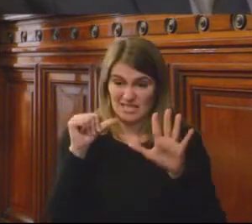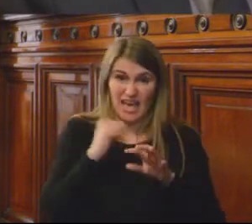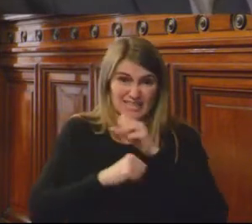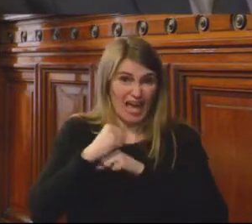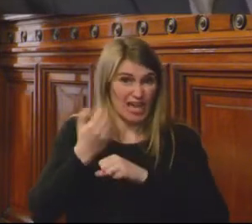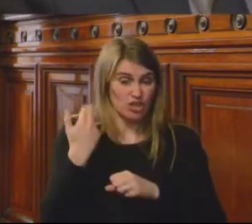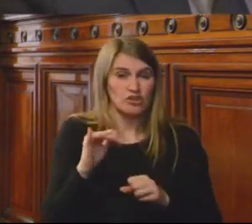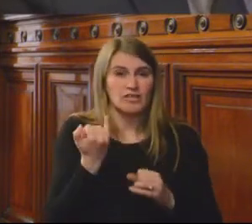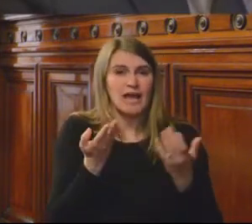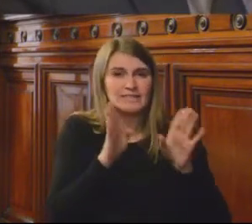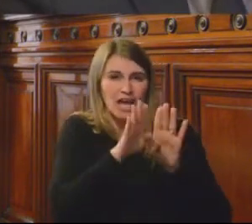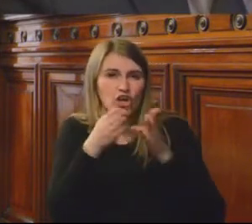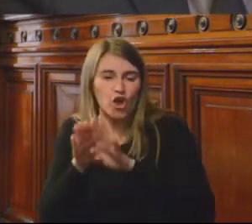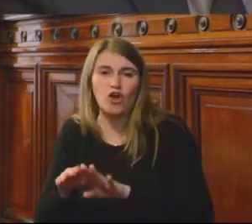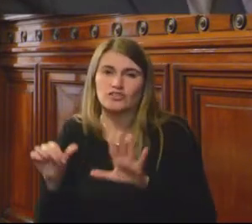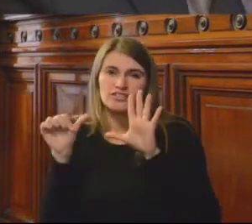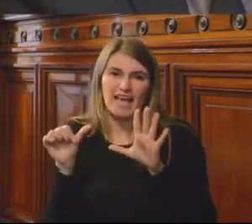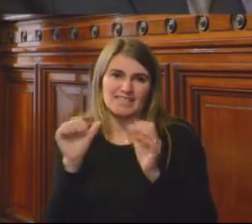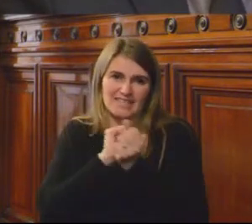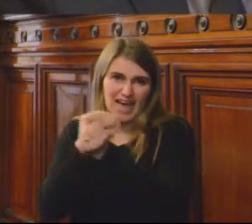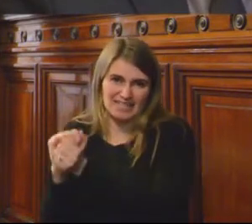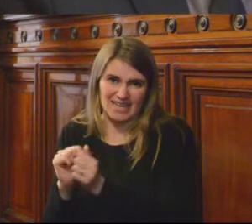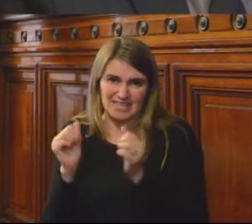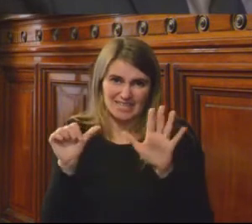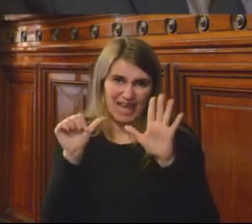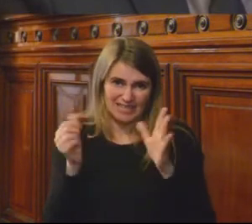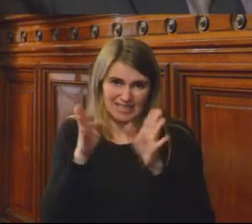cerrado 6 cárceles y se han abierto 3 nuevas.